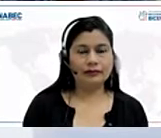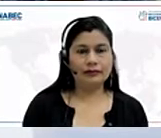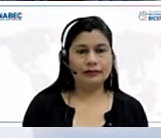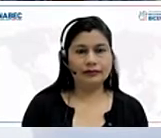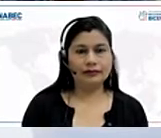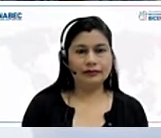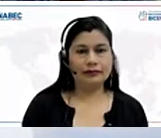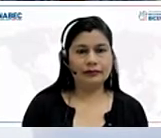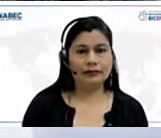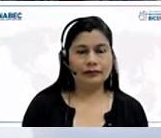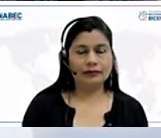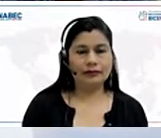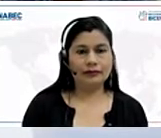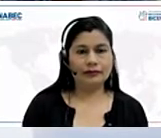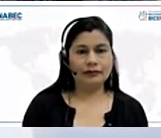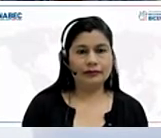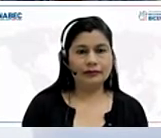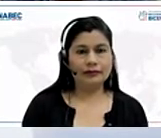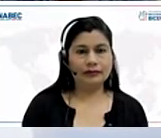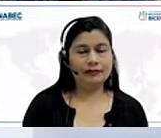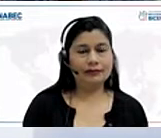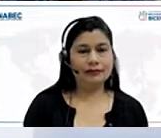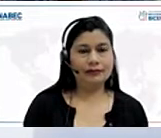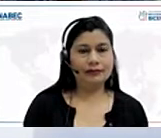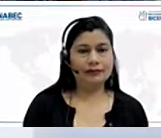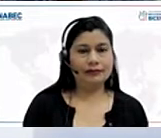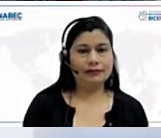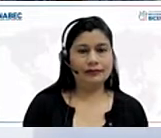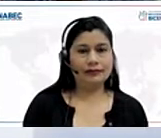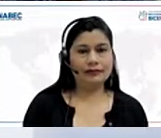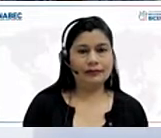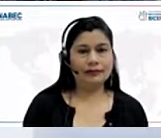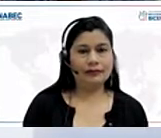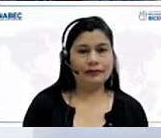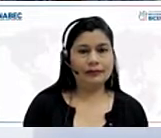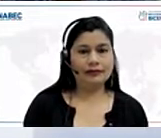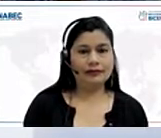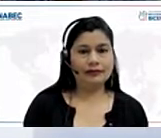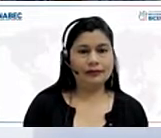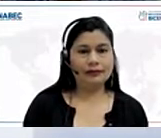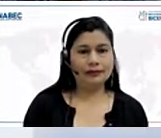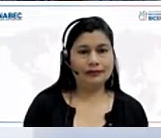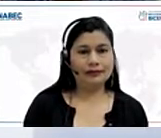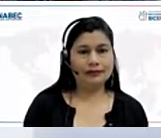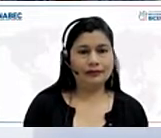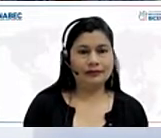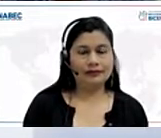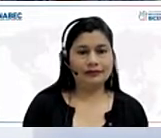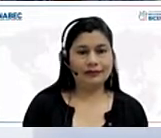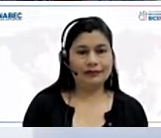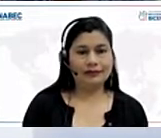certificación internacional, ya sea BIM, TOEFL, IBT, ¿no? Michigan, según lo que indiquen,